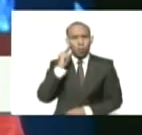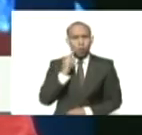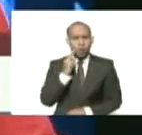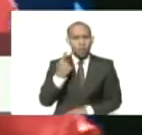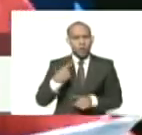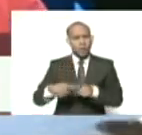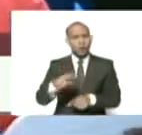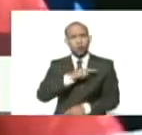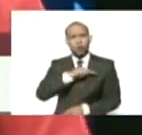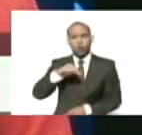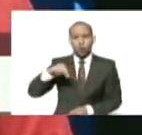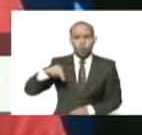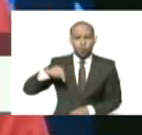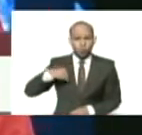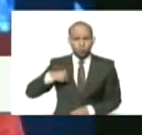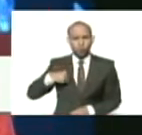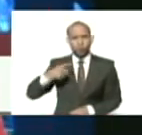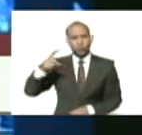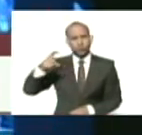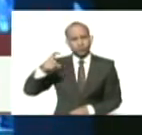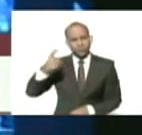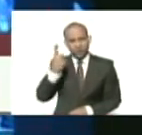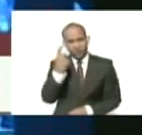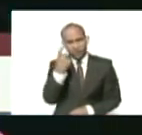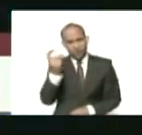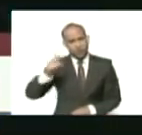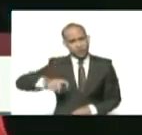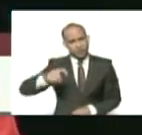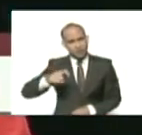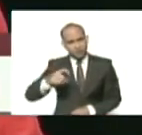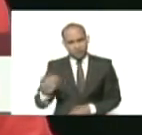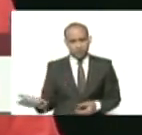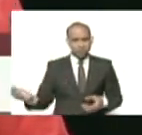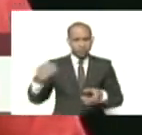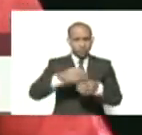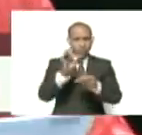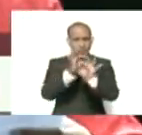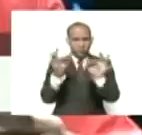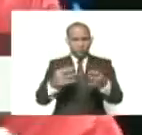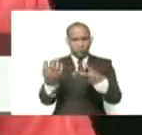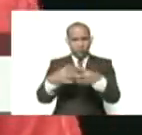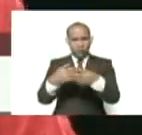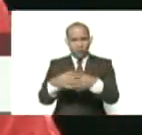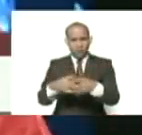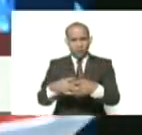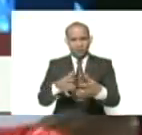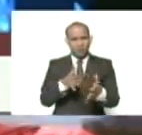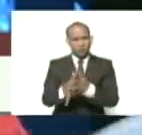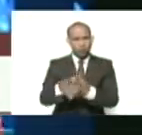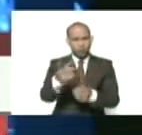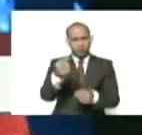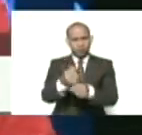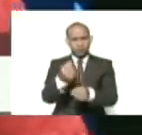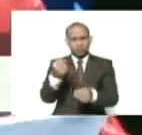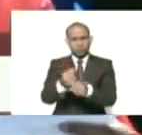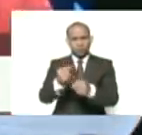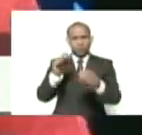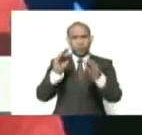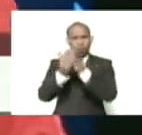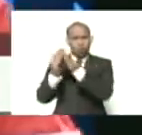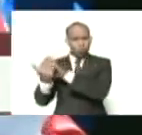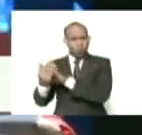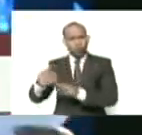seguir tomando algunas empresas con este nuevo modelo de gestión para que la clase obrera, las comunas,